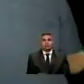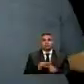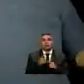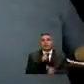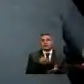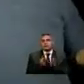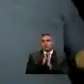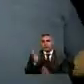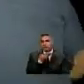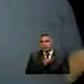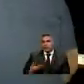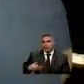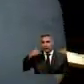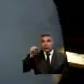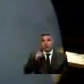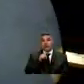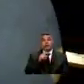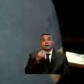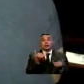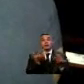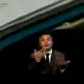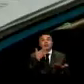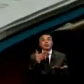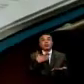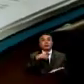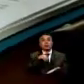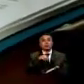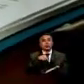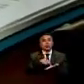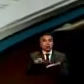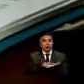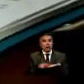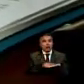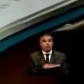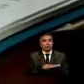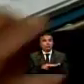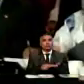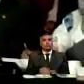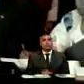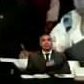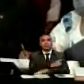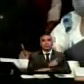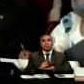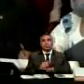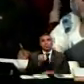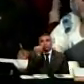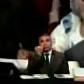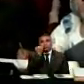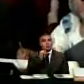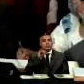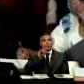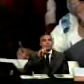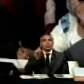pedidos. Ustedes tienen en imágenes un poco de lo que ha sido la instalación de esta reunión. En imágenes la dirigencia indígena, Leonidas Issa